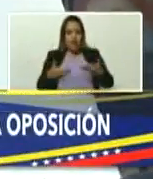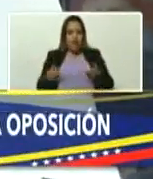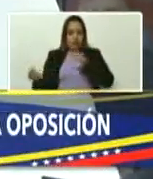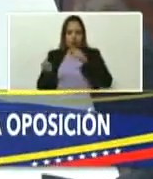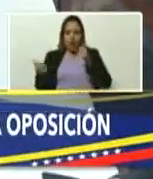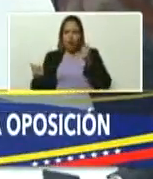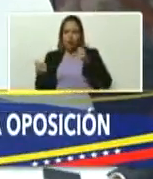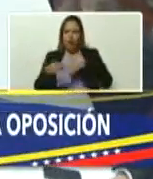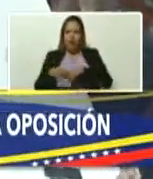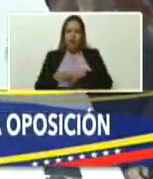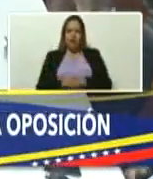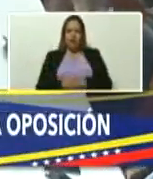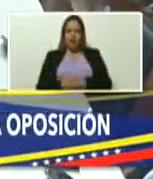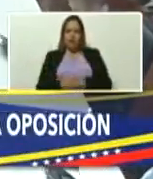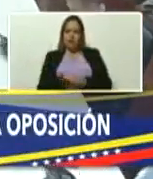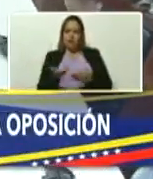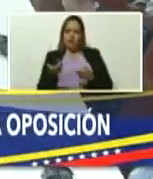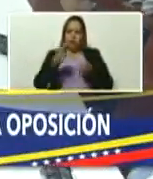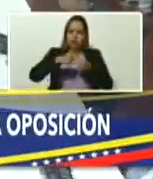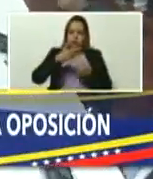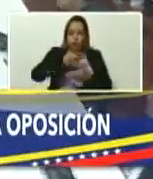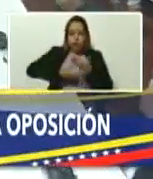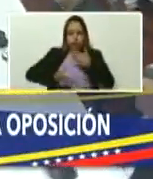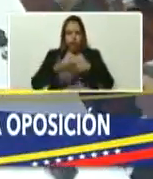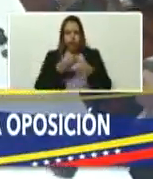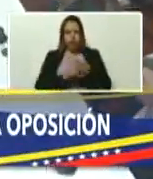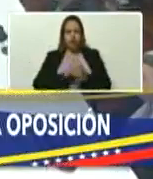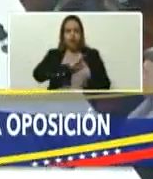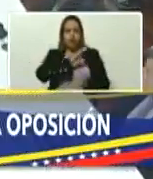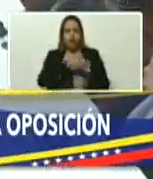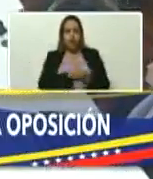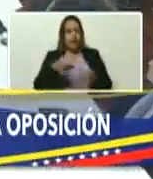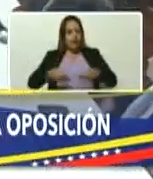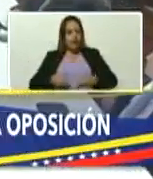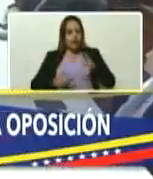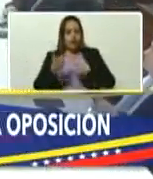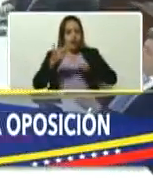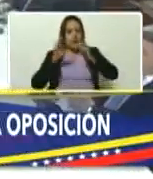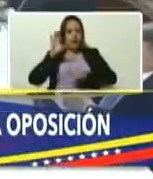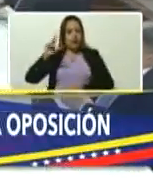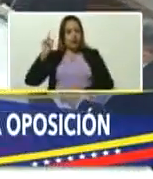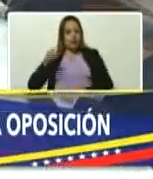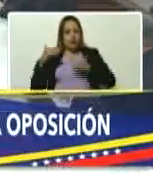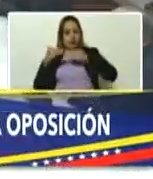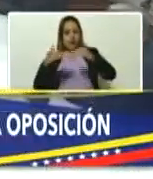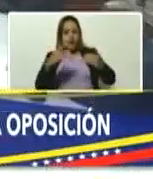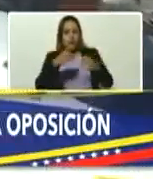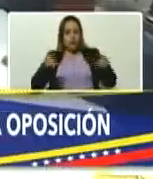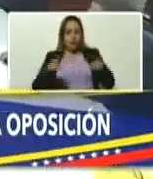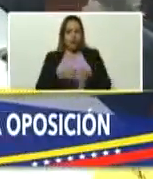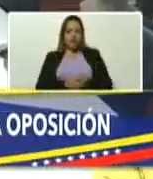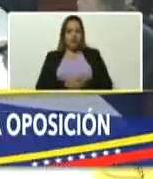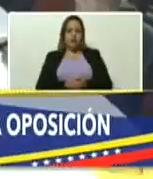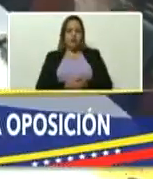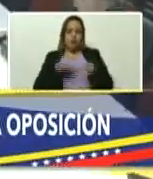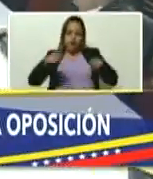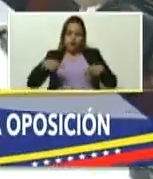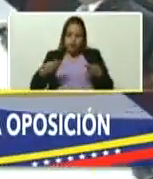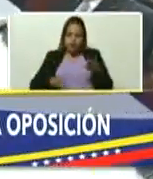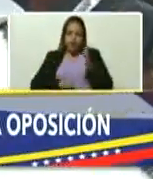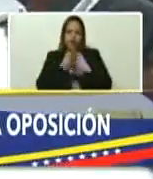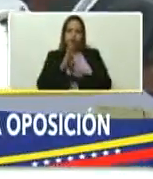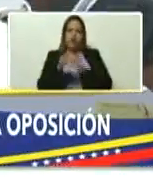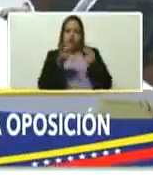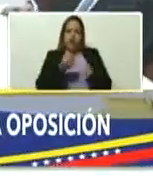más inclusivo en aras de sumar esfuerzo a la construcción del país en torno a la estabilidad democrática, la recuperación económica y